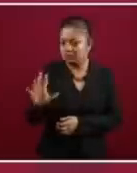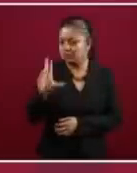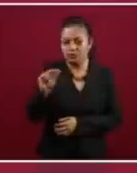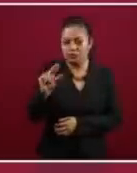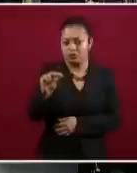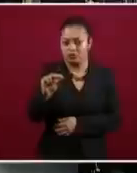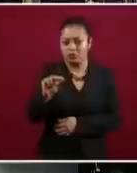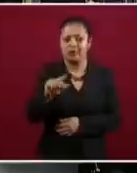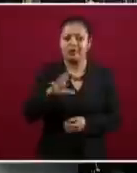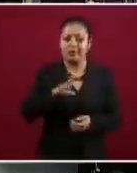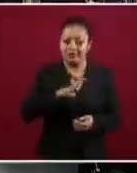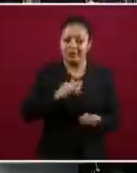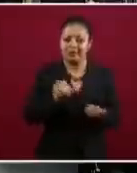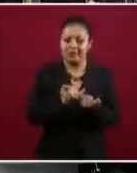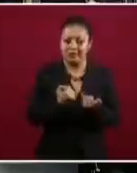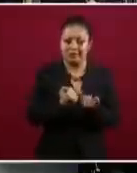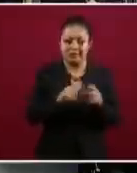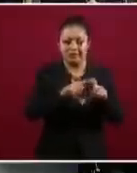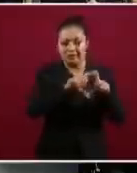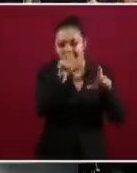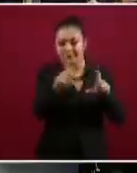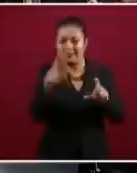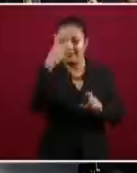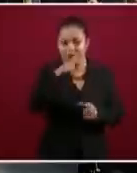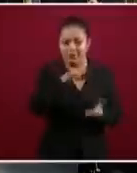pregunta. Sí.